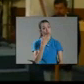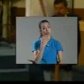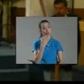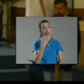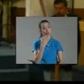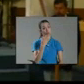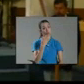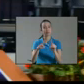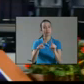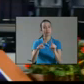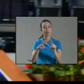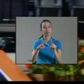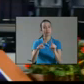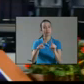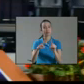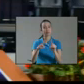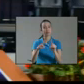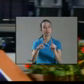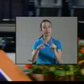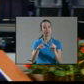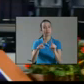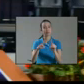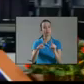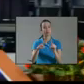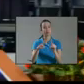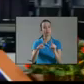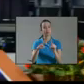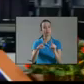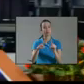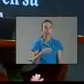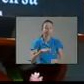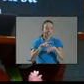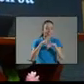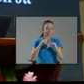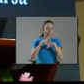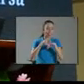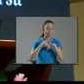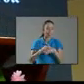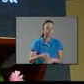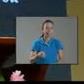¿Cómo es eso? Dijo, Padre Santo.